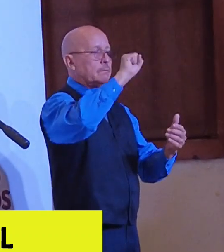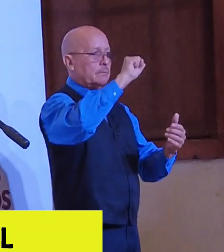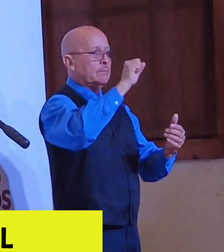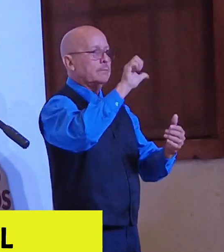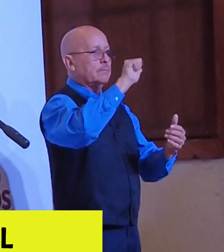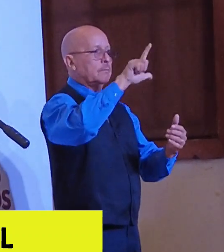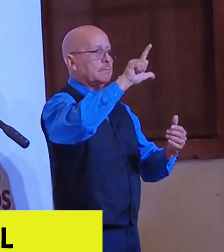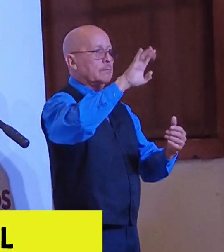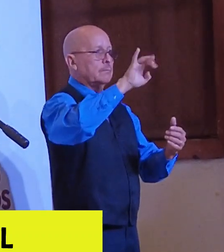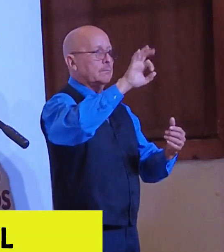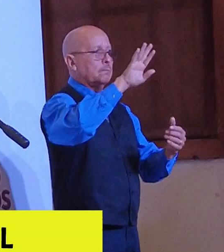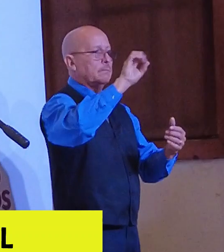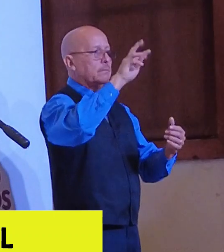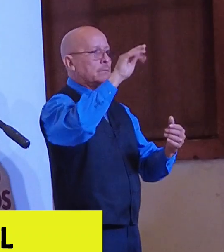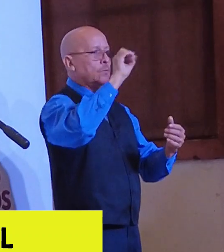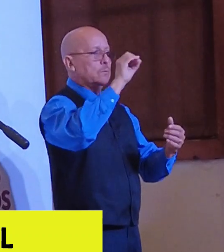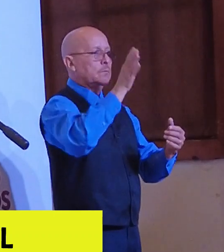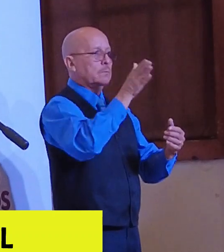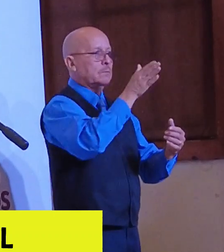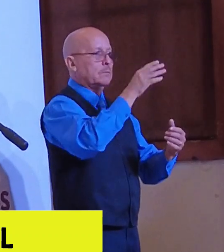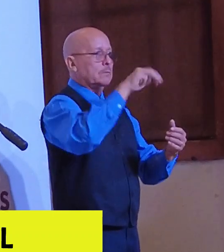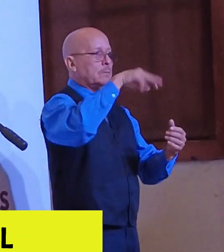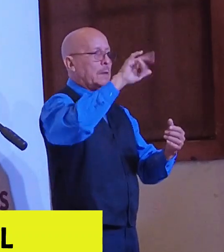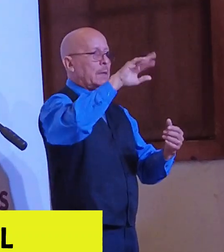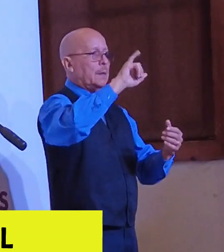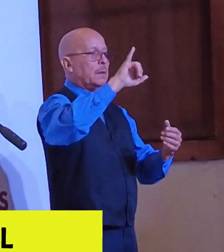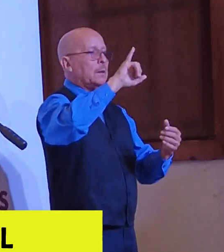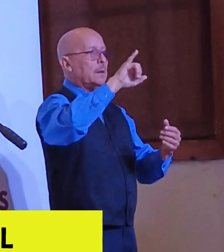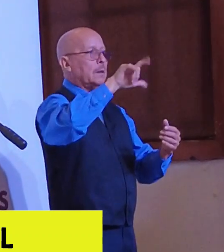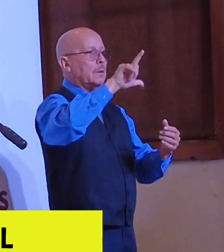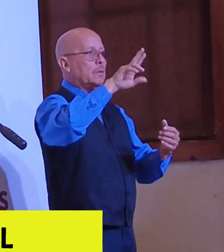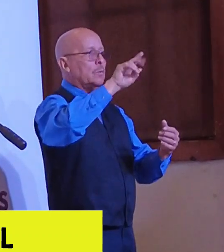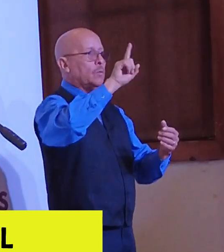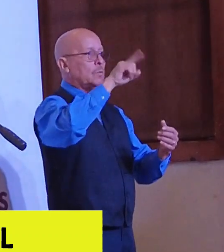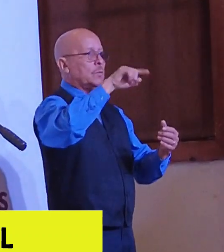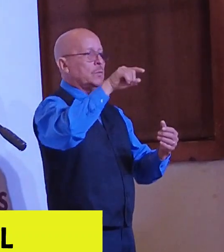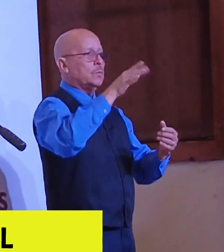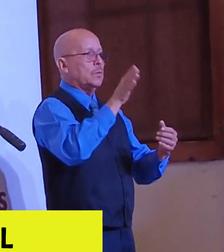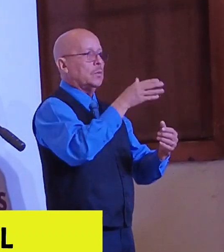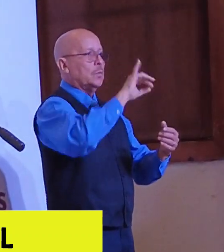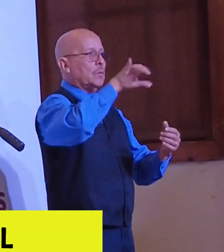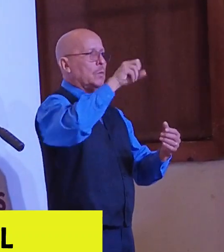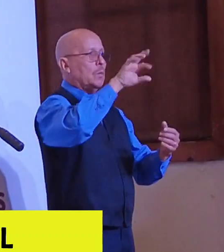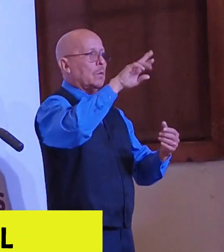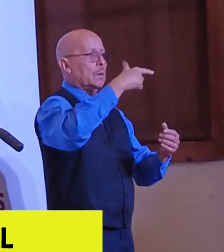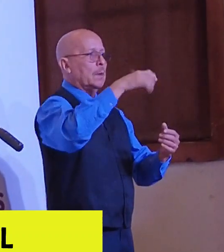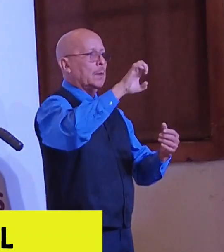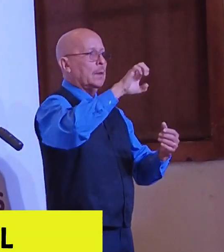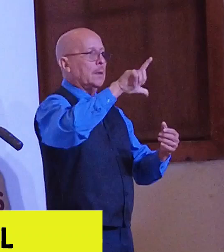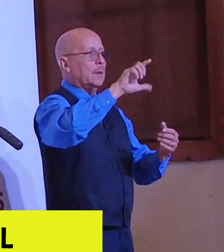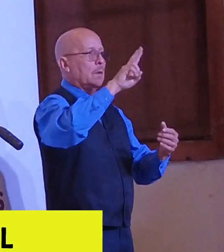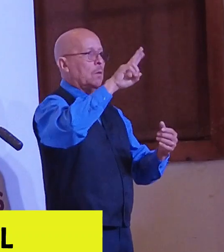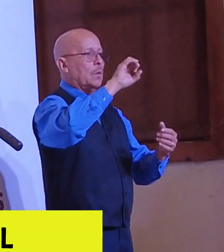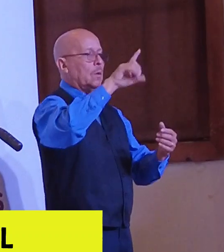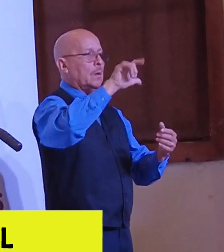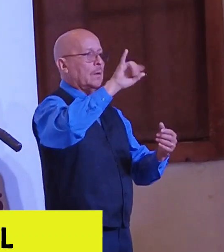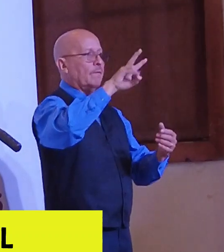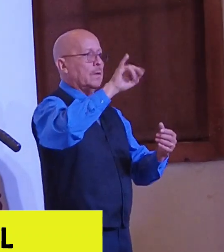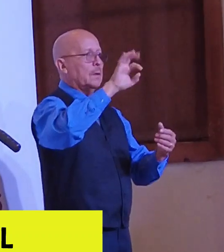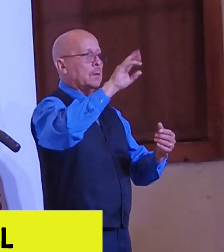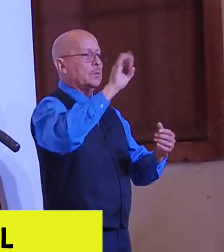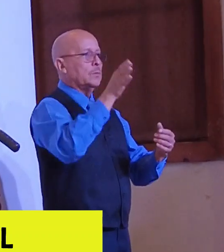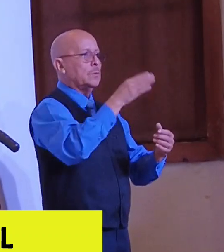Domínguez, María Luz García, Jorge Oliveros Gutiérrez, Rogelio García